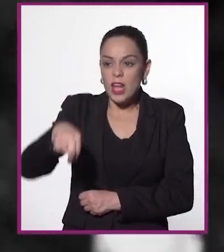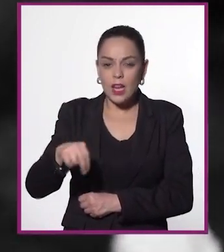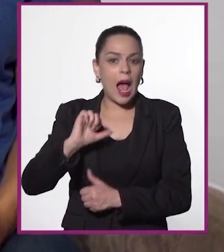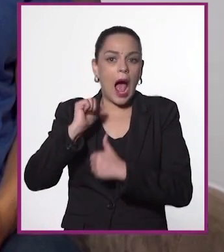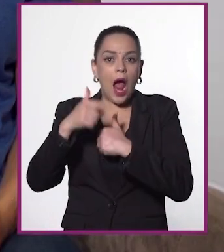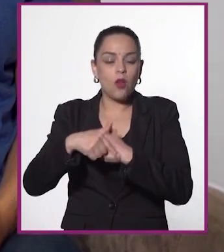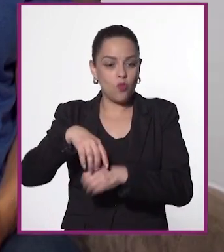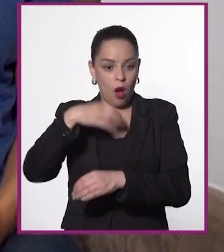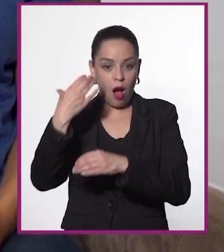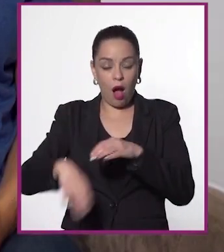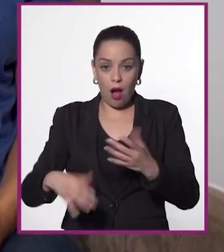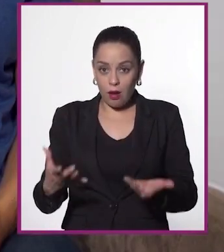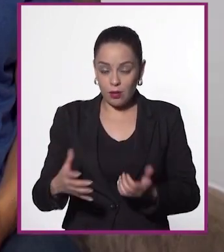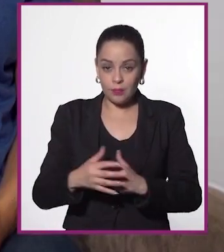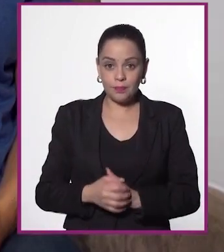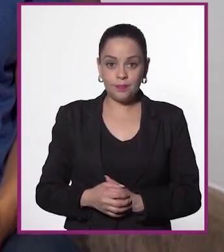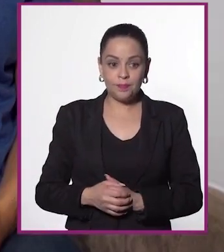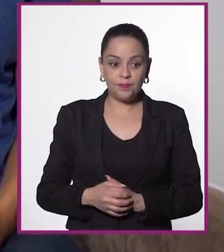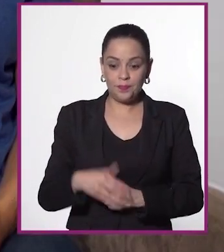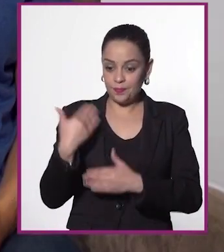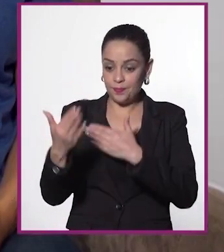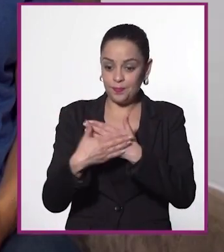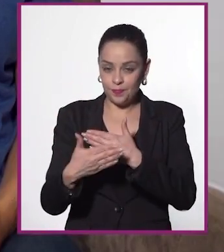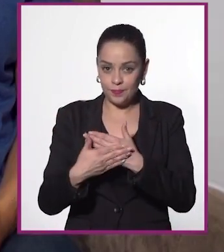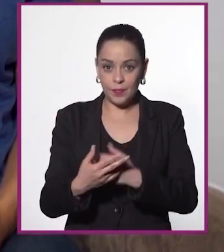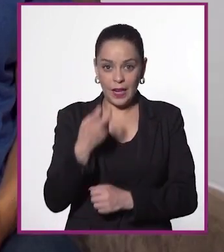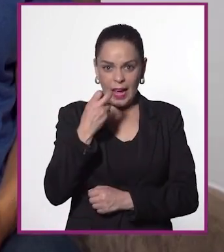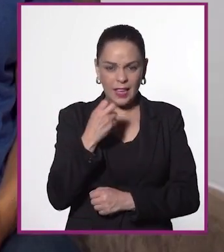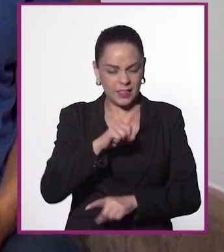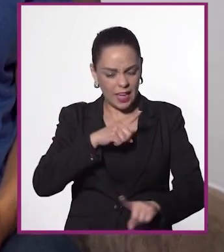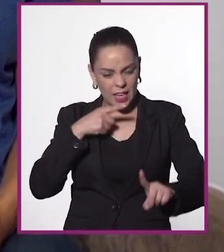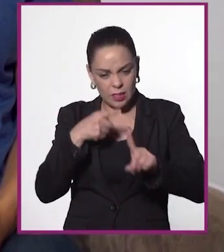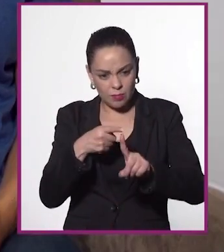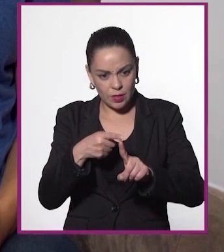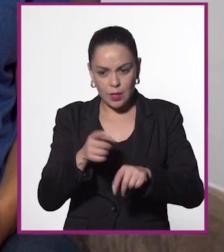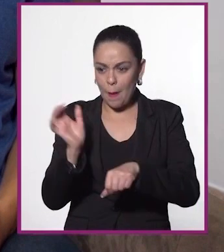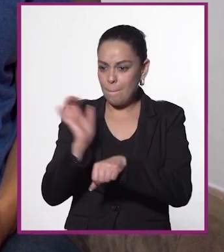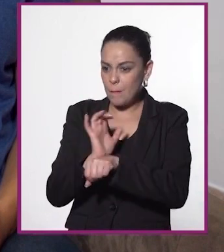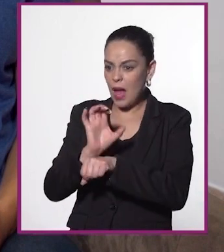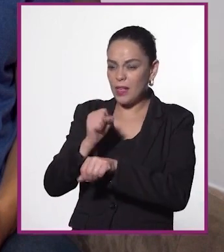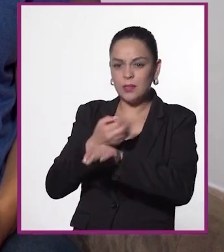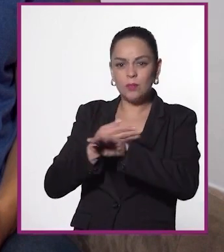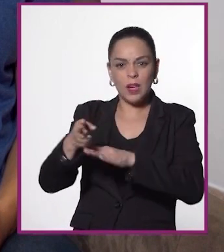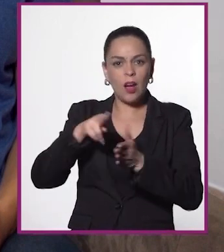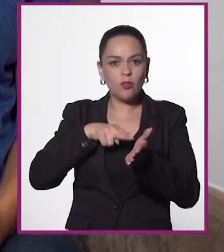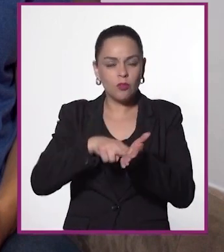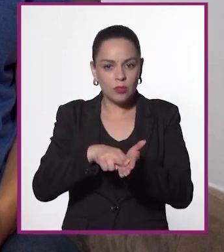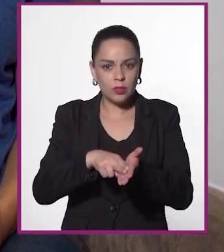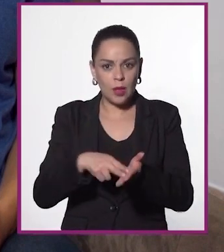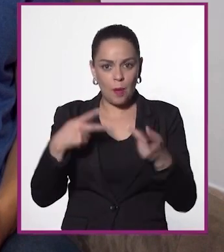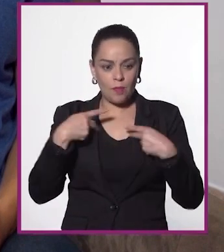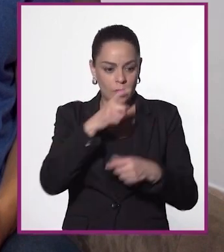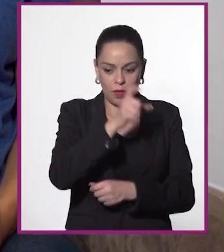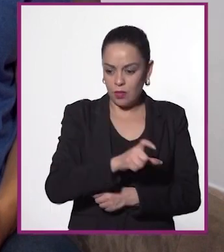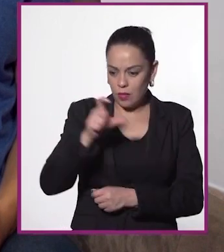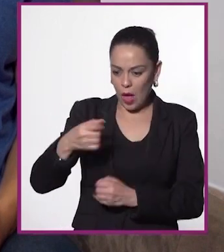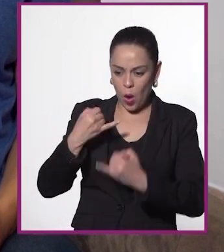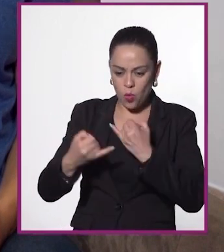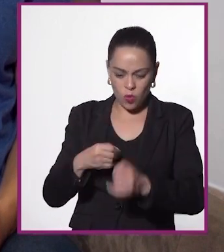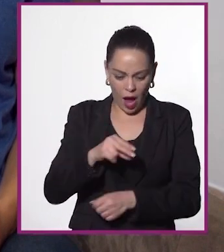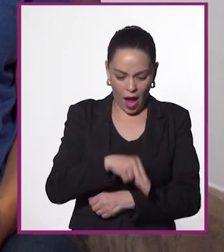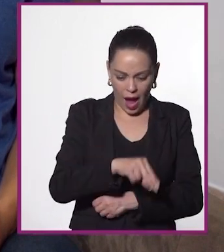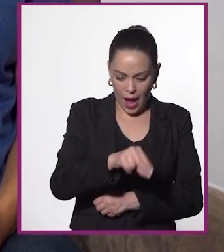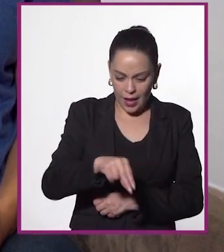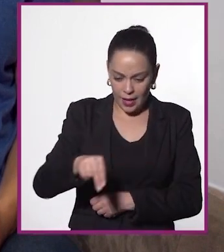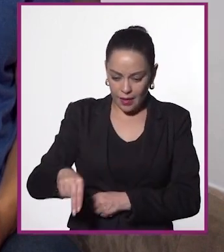El hecho de haber elegido ese pasaje en específico, que la película esté en blanco y negro y que los protagonistas estén jugando al ajedrez, ya